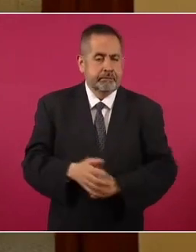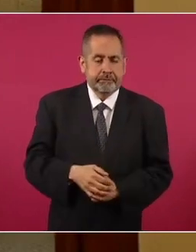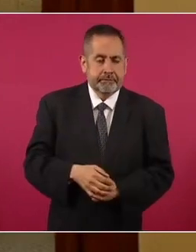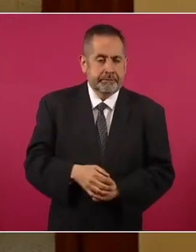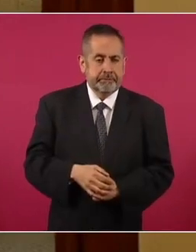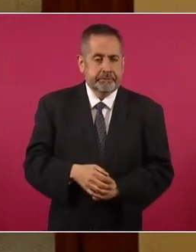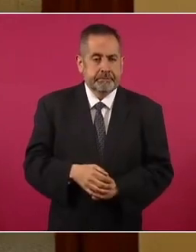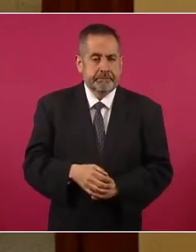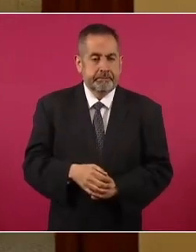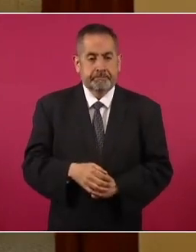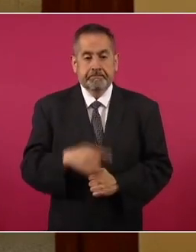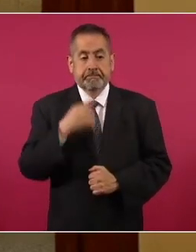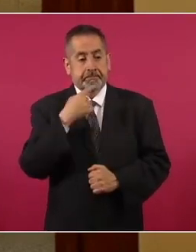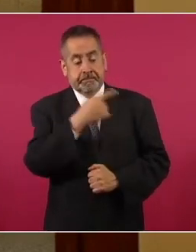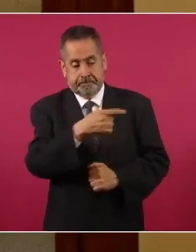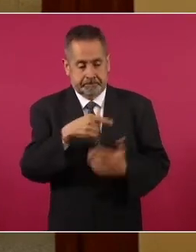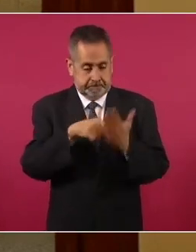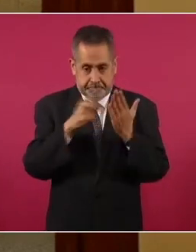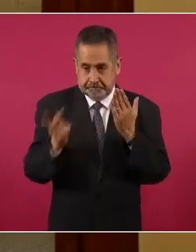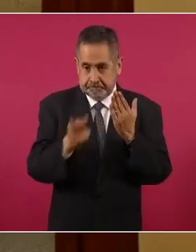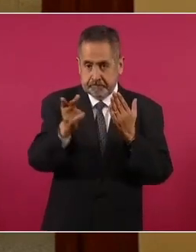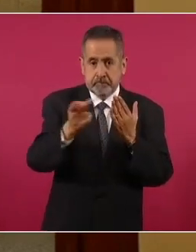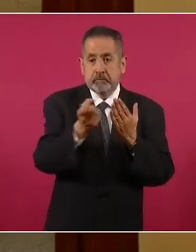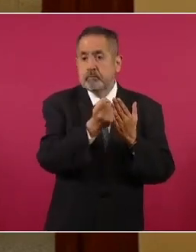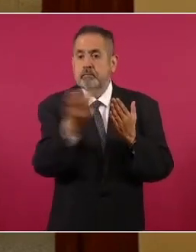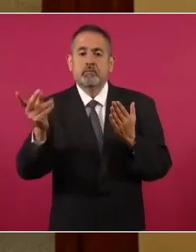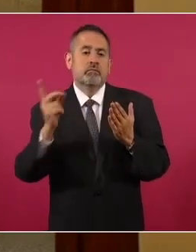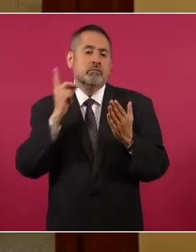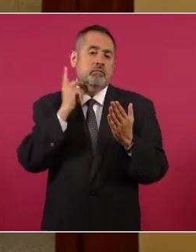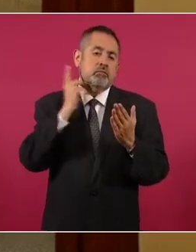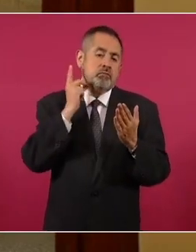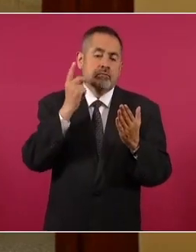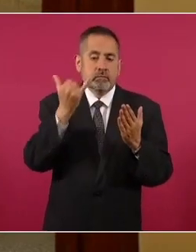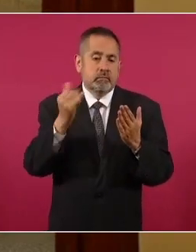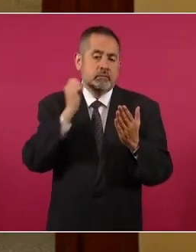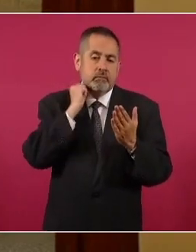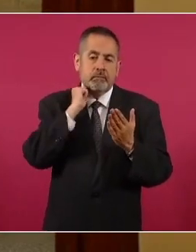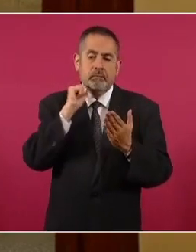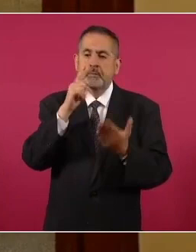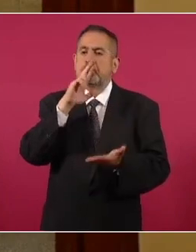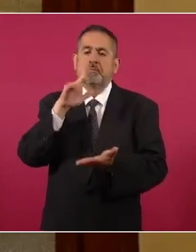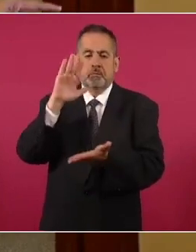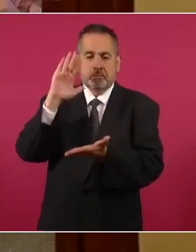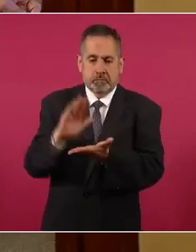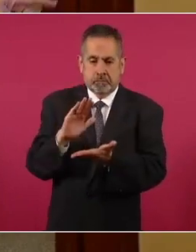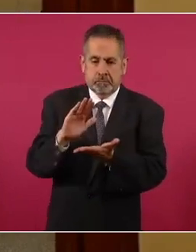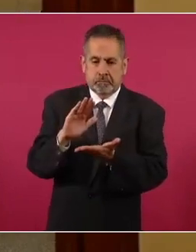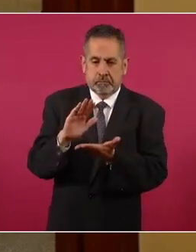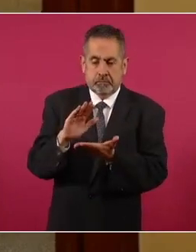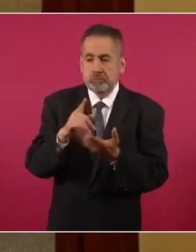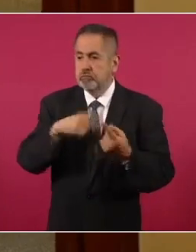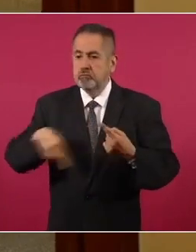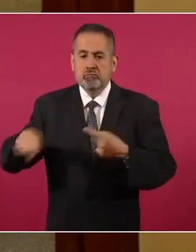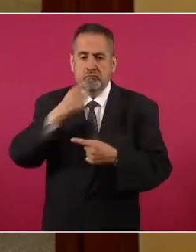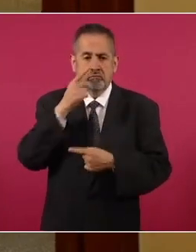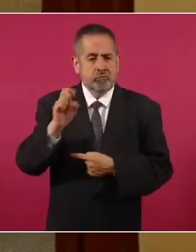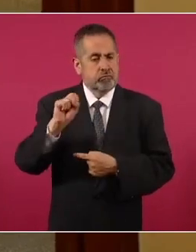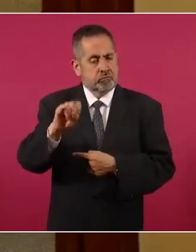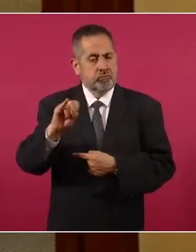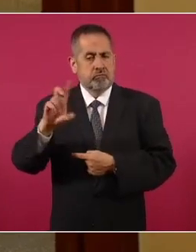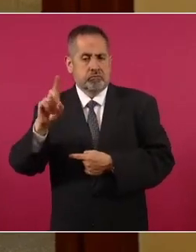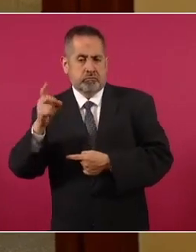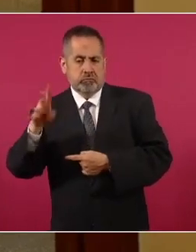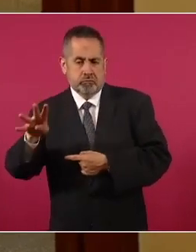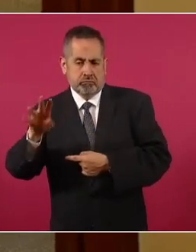Disminuir el número de diputaciones y senadurías a nivel federal. Muy a favor, 39.